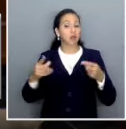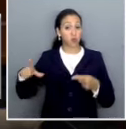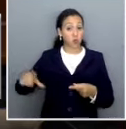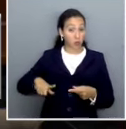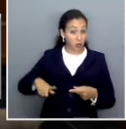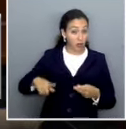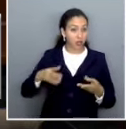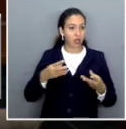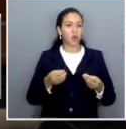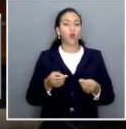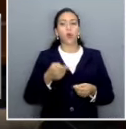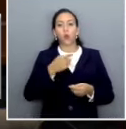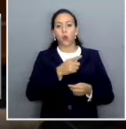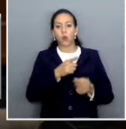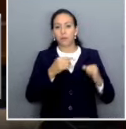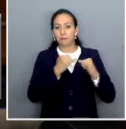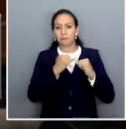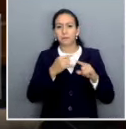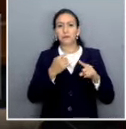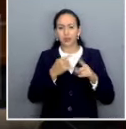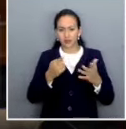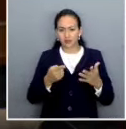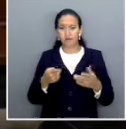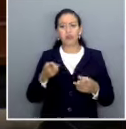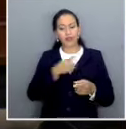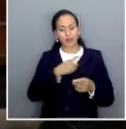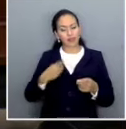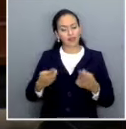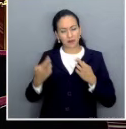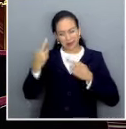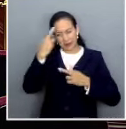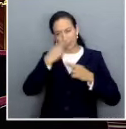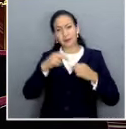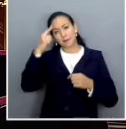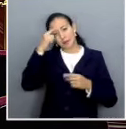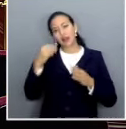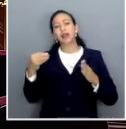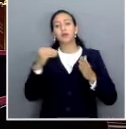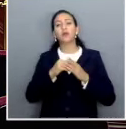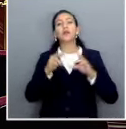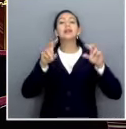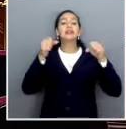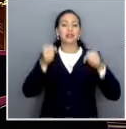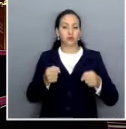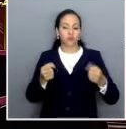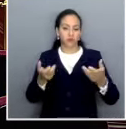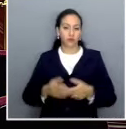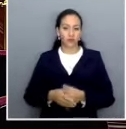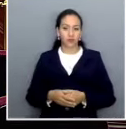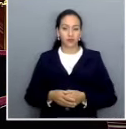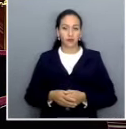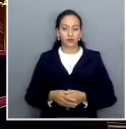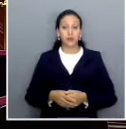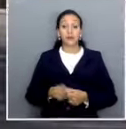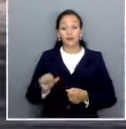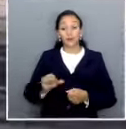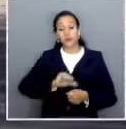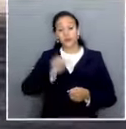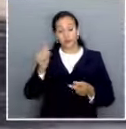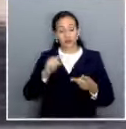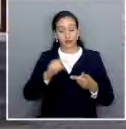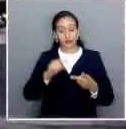una autonomía administrativa y de gestión en materia de seguridad ciudadana. El Pleno también rechazó que atenten contra la